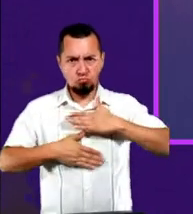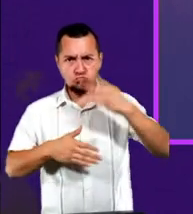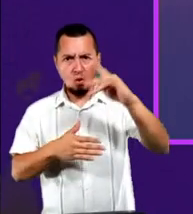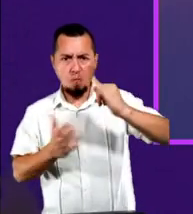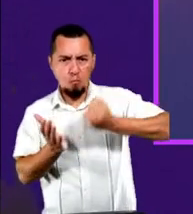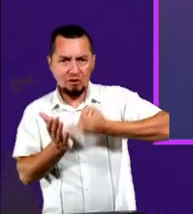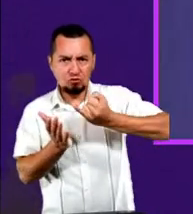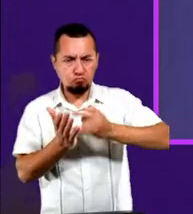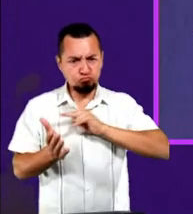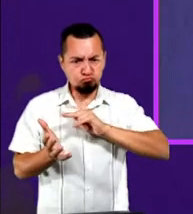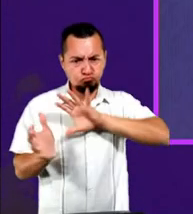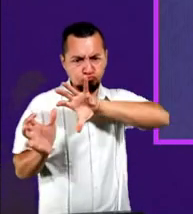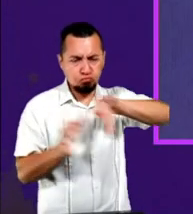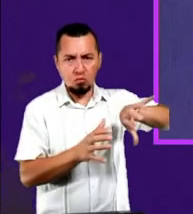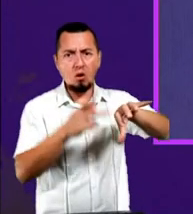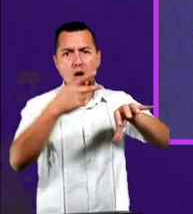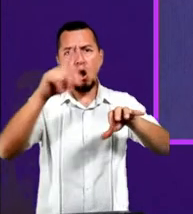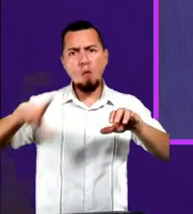territorio.